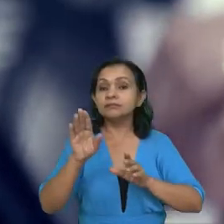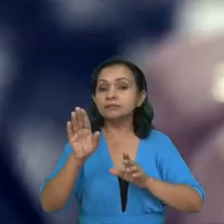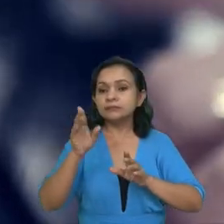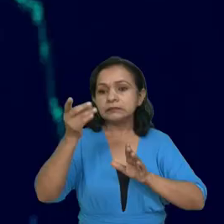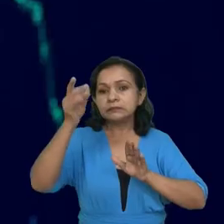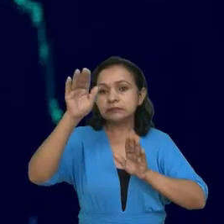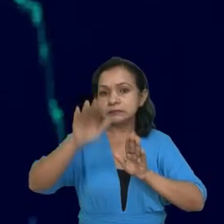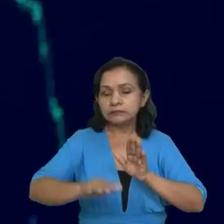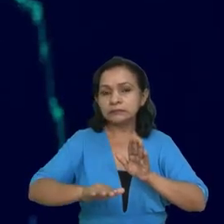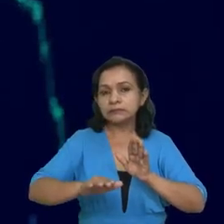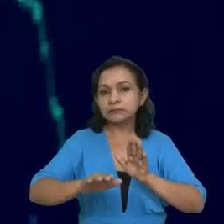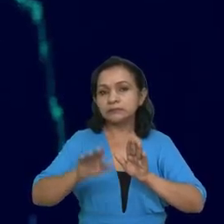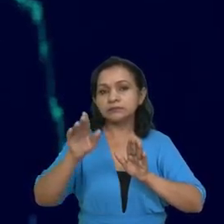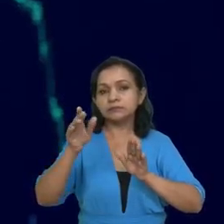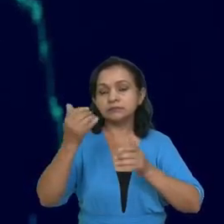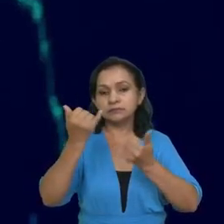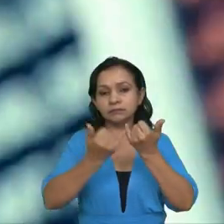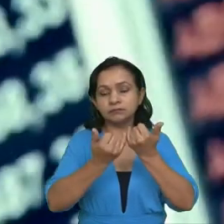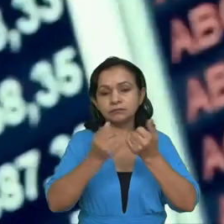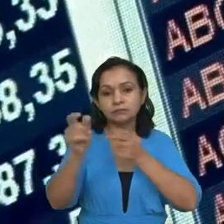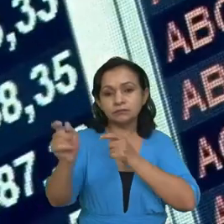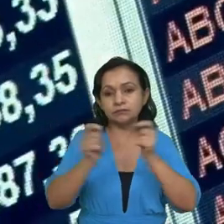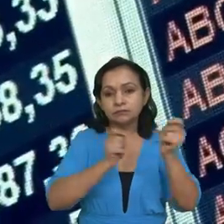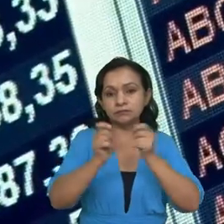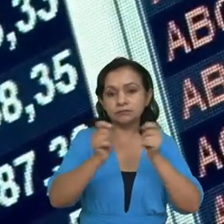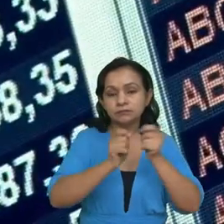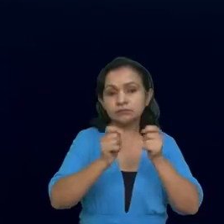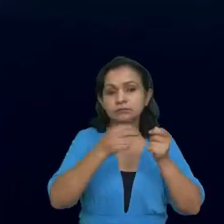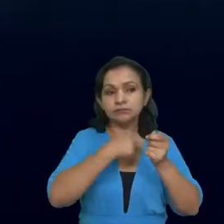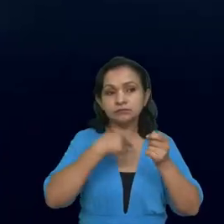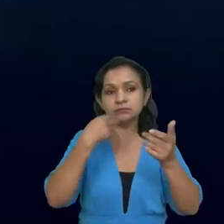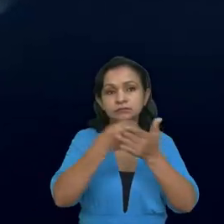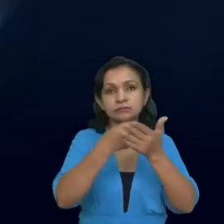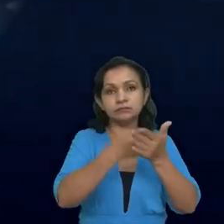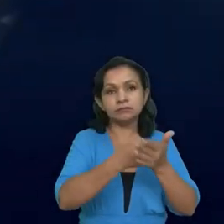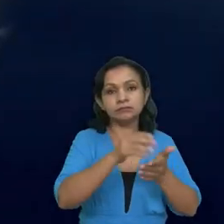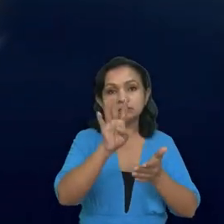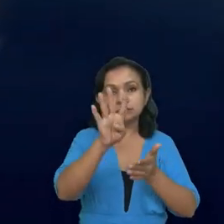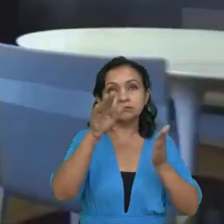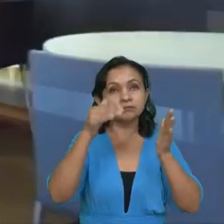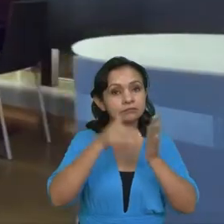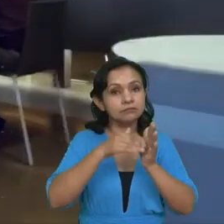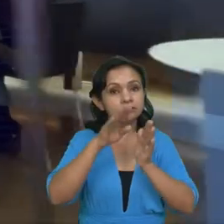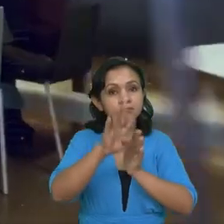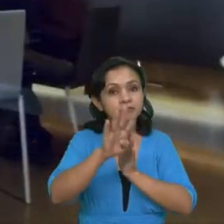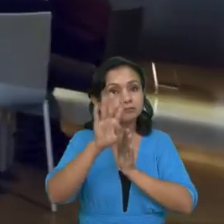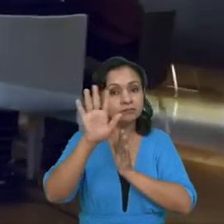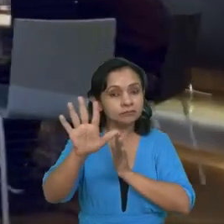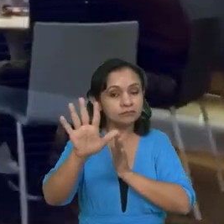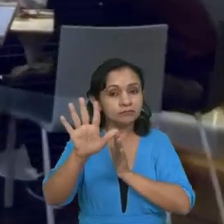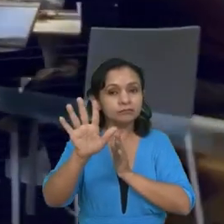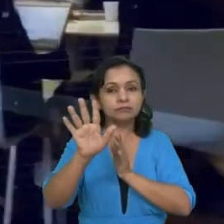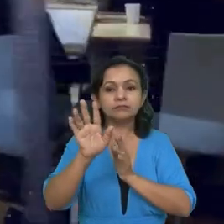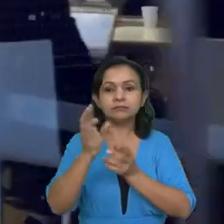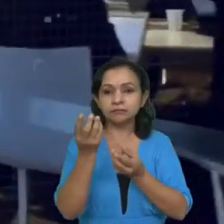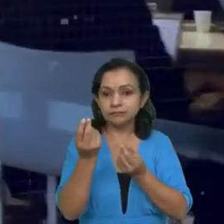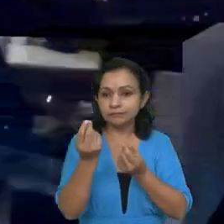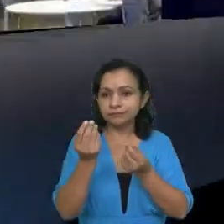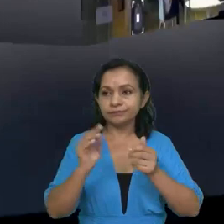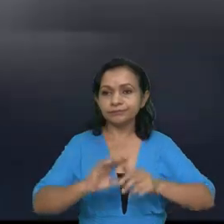bajado a un mínimo histórico frente al dólar al cotizarse a cuatro mil 445 reales